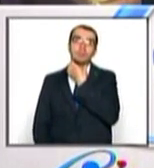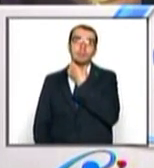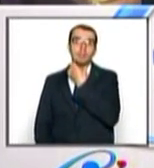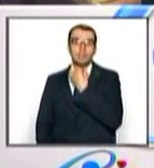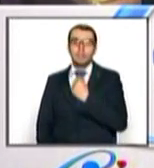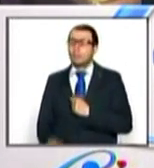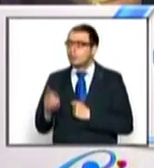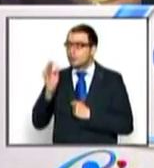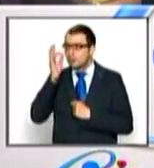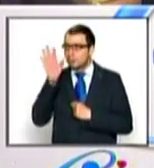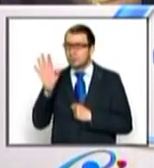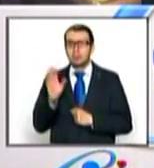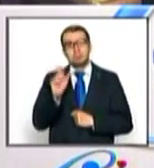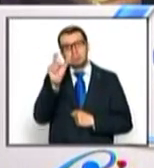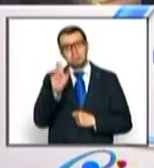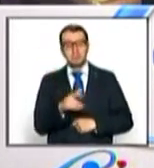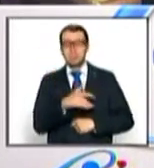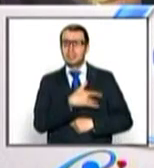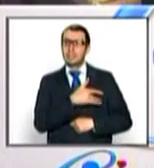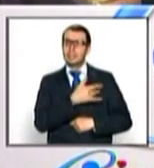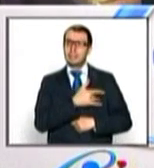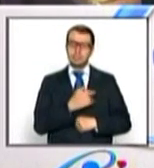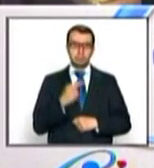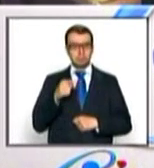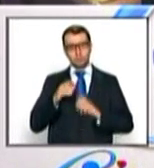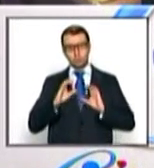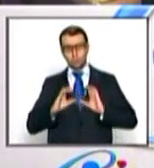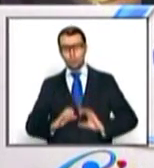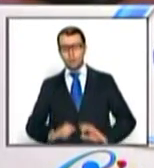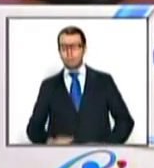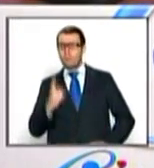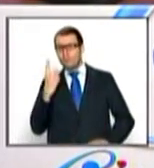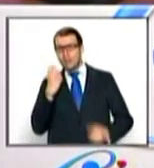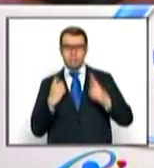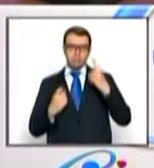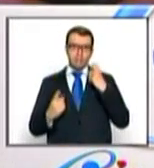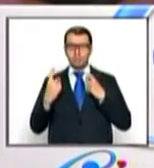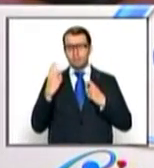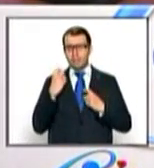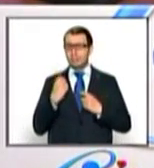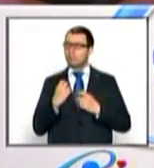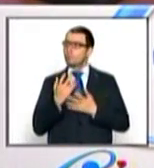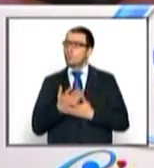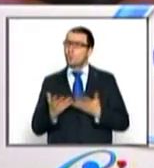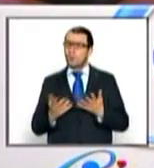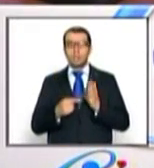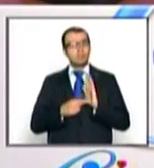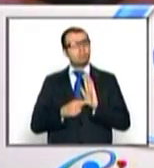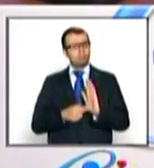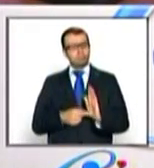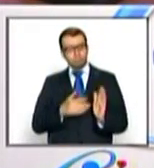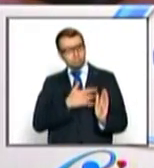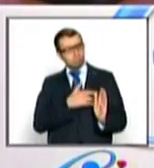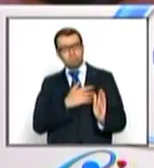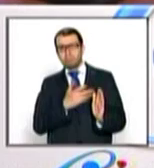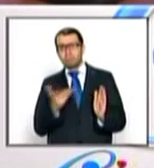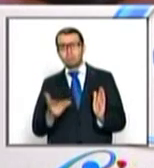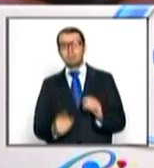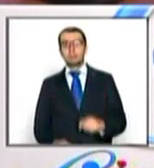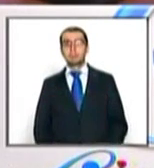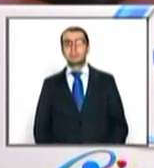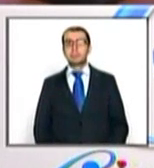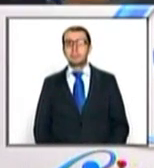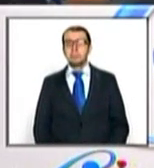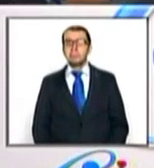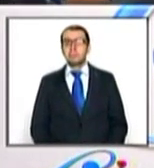manifestaciones clínicas de las deficiencias en el cuerpo humano? Las manifestaciones clínicas son muy variadas. Generalmente